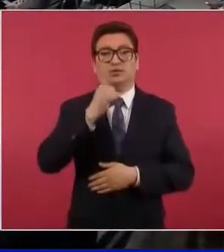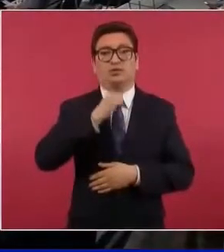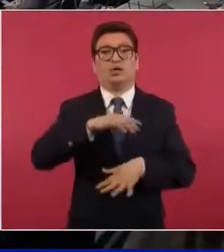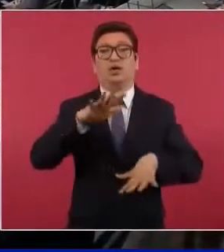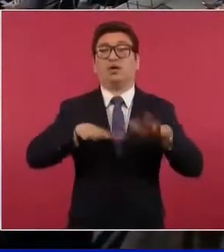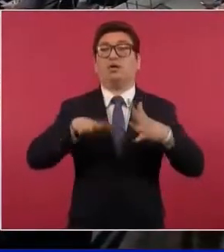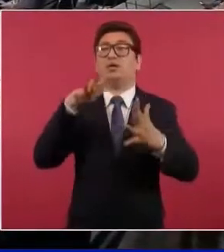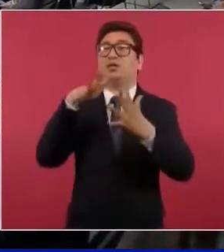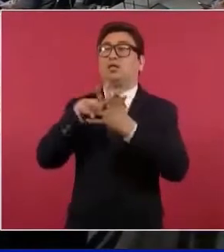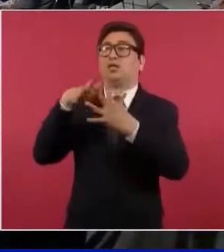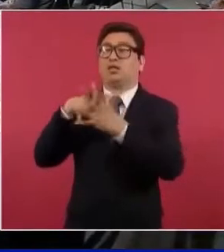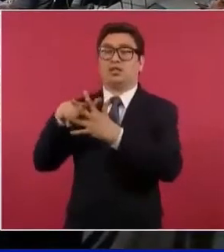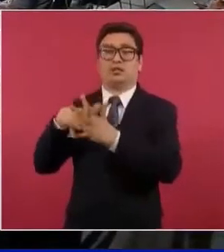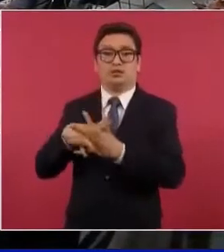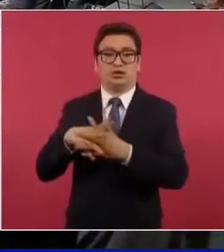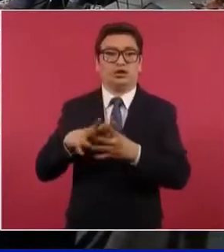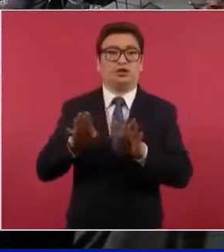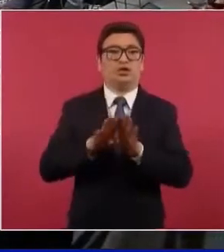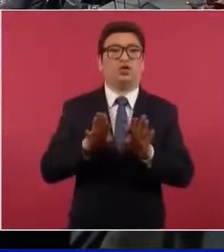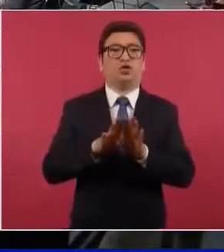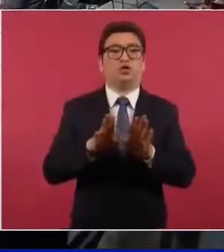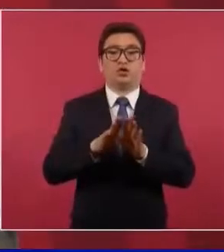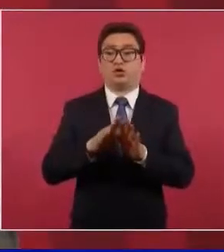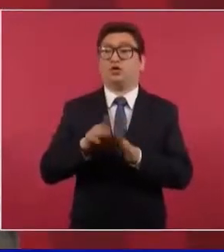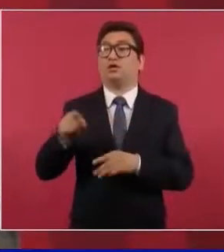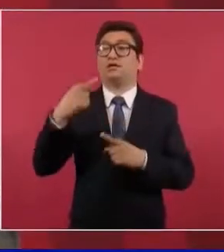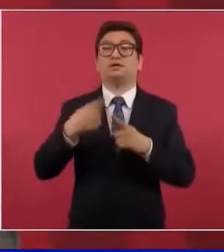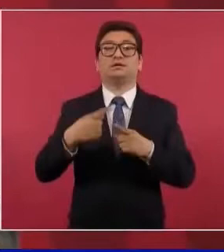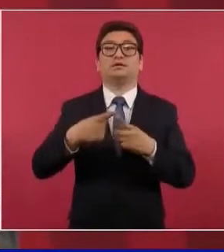toman en la cúpula del poder